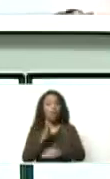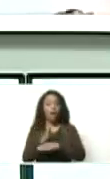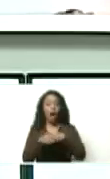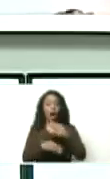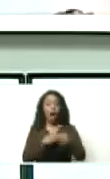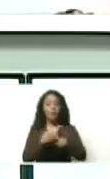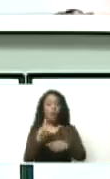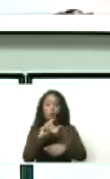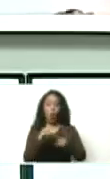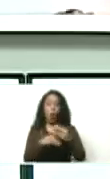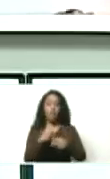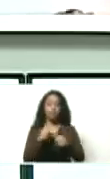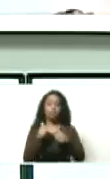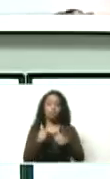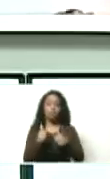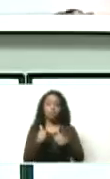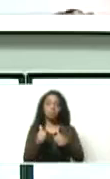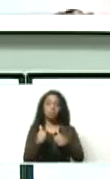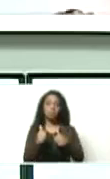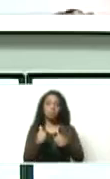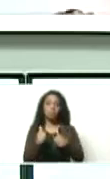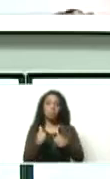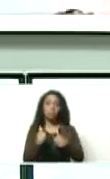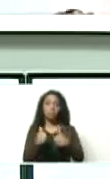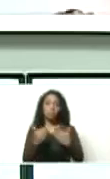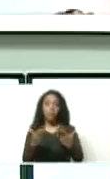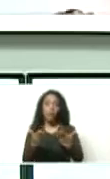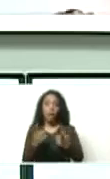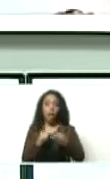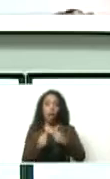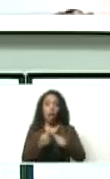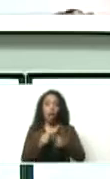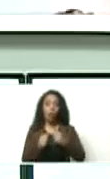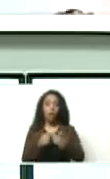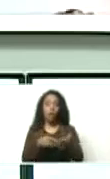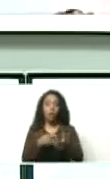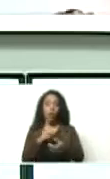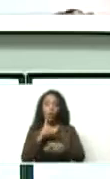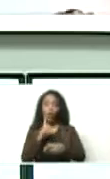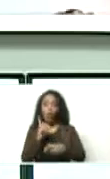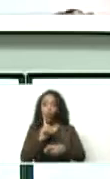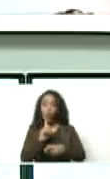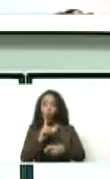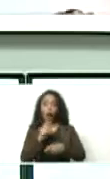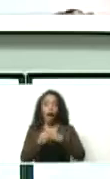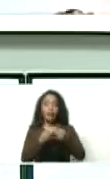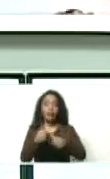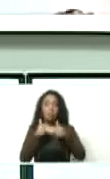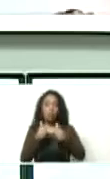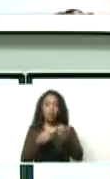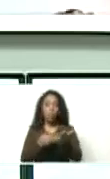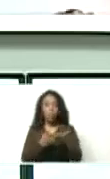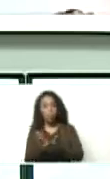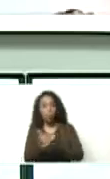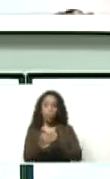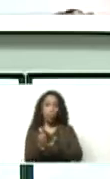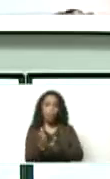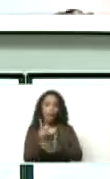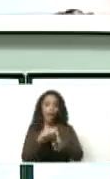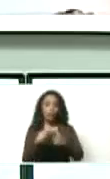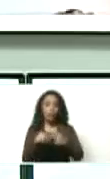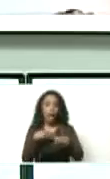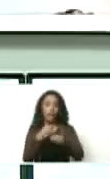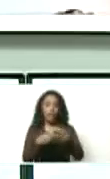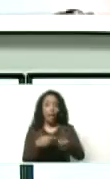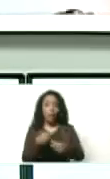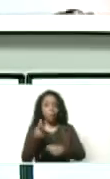ejecutarlo no lo hace bien y las cosas no resultan. Entonces hay que hacer